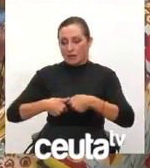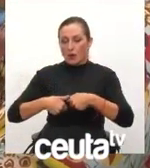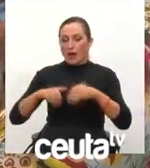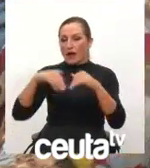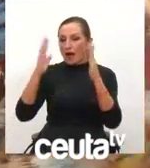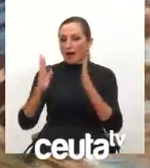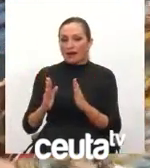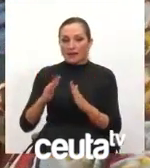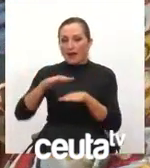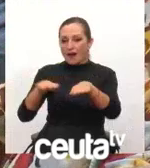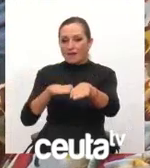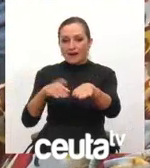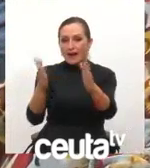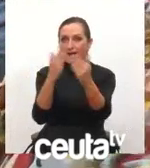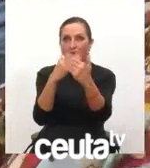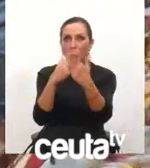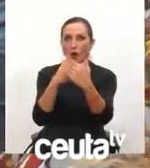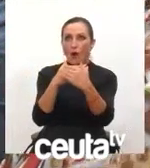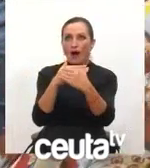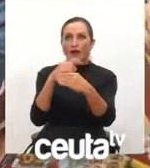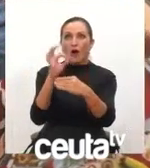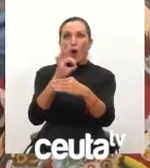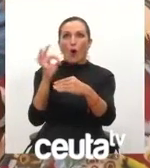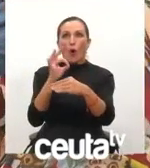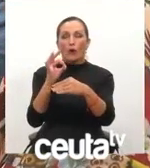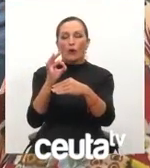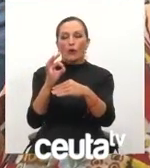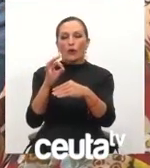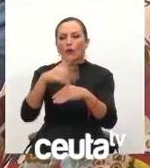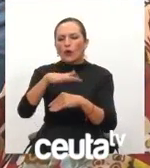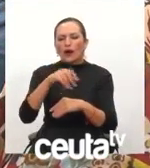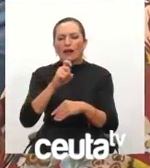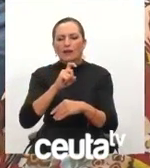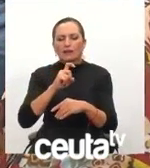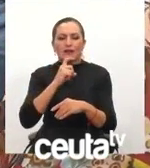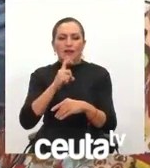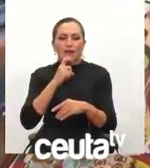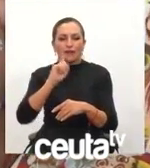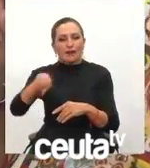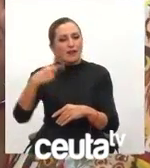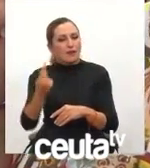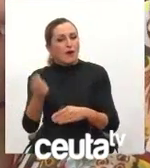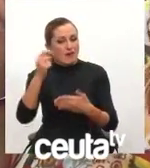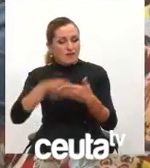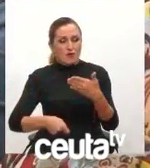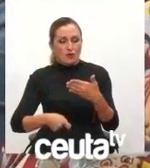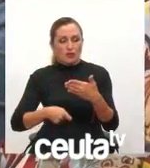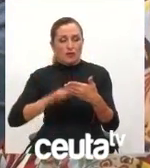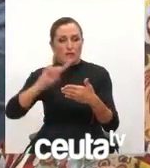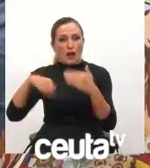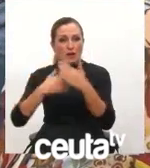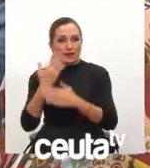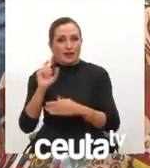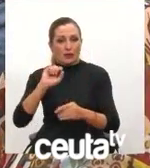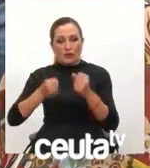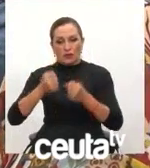hasta donde puedan aparcar. Incluso muchas veces aparcan en sitios un poco complicados y cuando llegan por la mañana se encuentran con una denuncia, y les puedo asegurar que